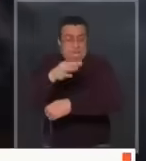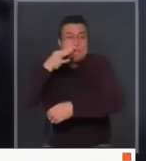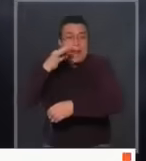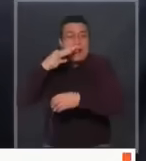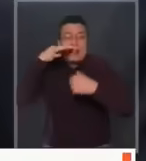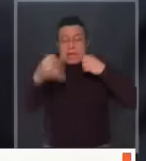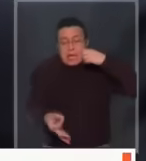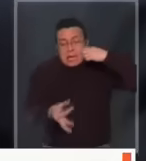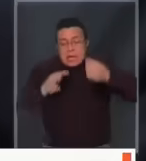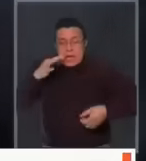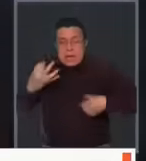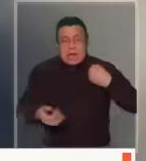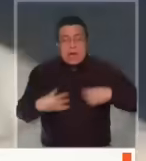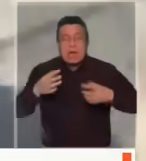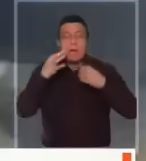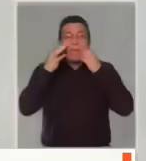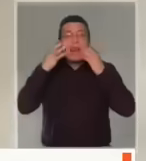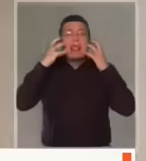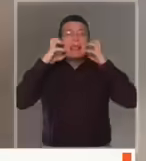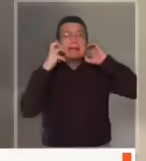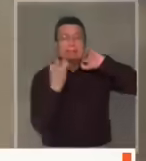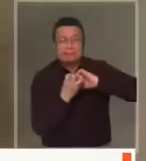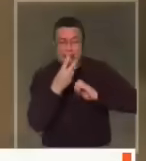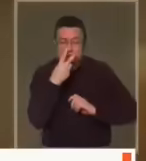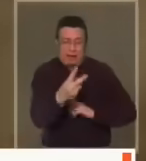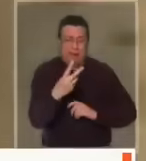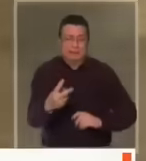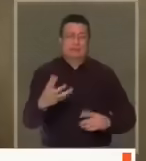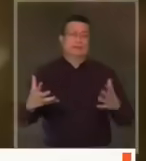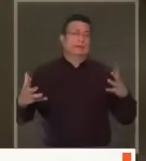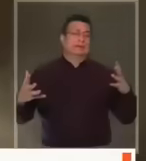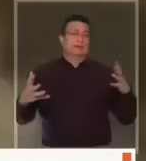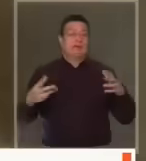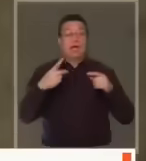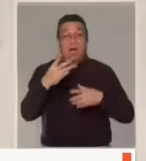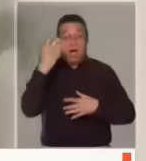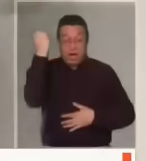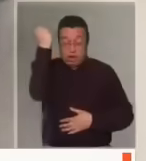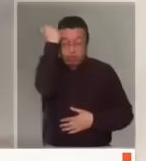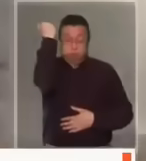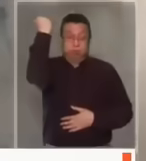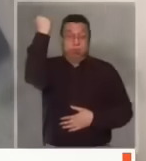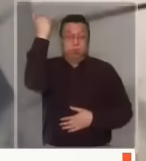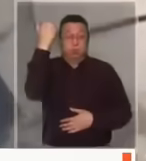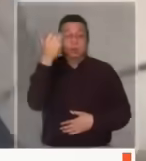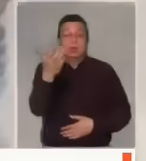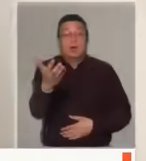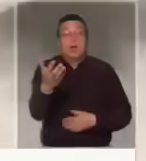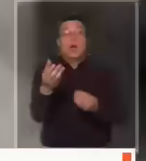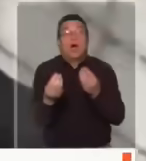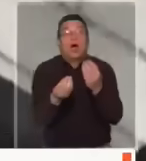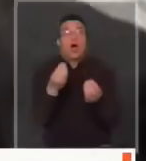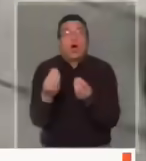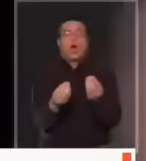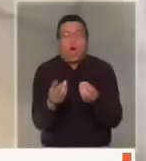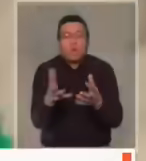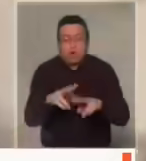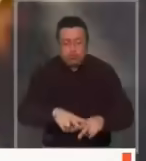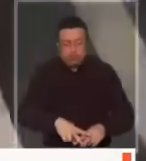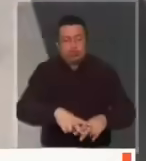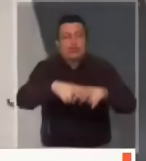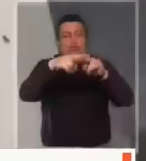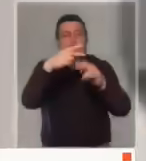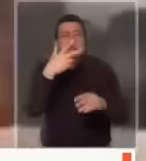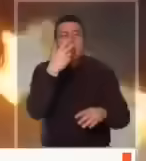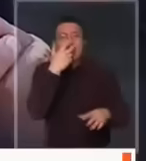Habían alumnos que se les estaba derritiendo la piel. Imágenes que difícilmente podrán borrar. Surge así la pregunta de cómo es que termina copiándose combustible